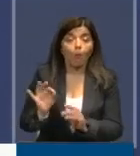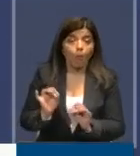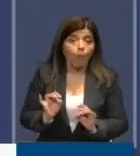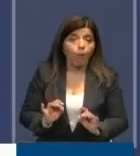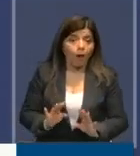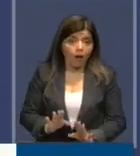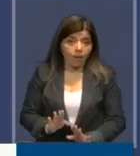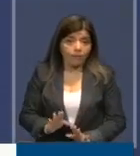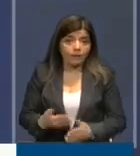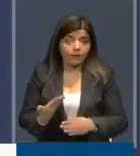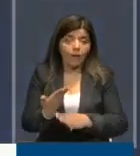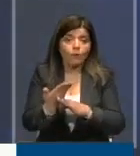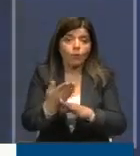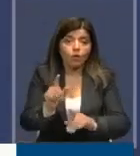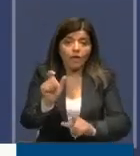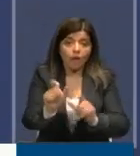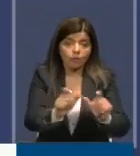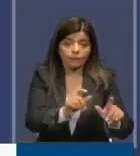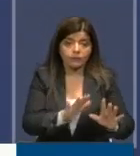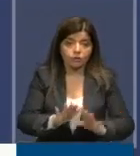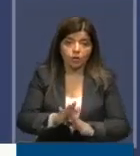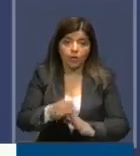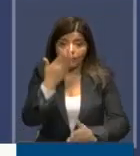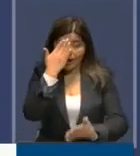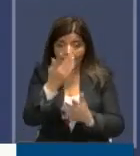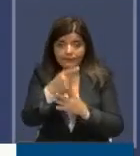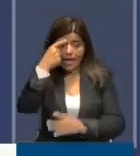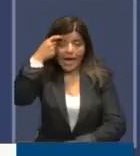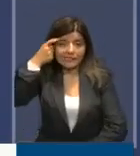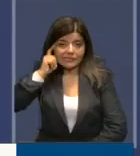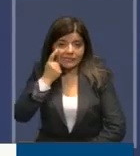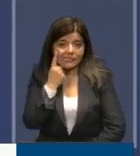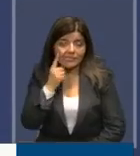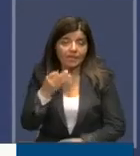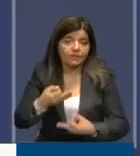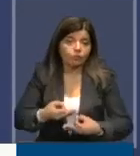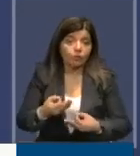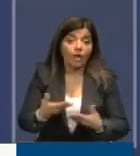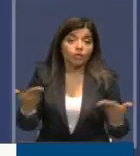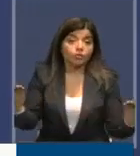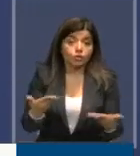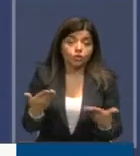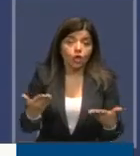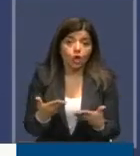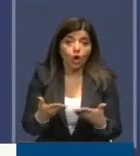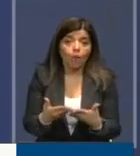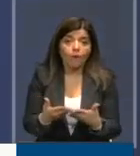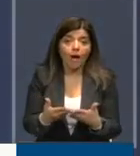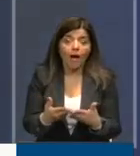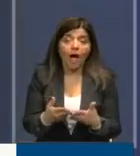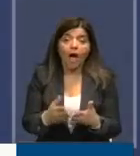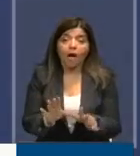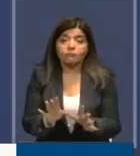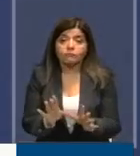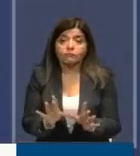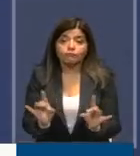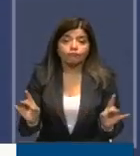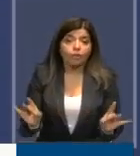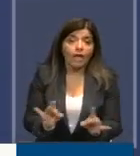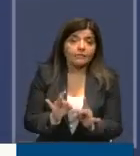que proponen algunos para hacer frente a la crisis de seguridad? Entonces, ¿cómo quedan los famosos estados de excepción en la nueva